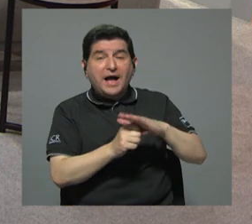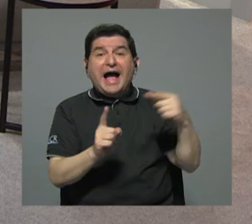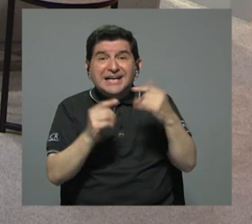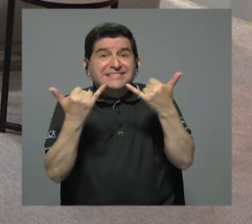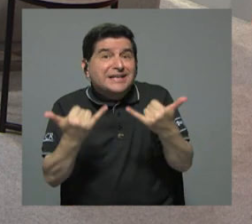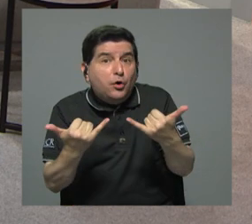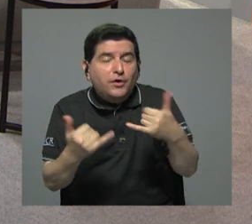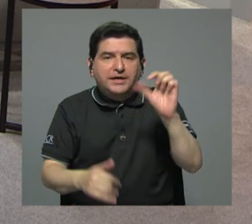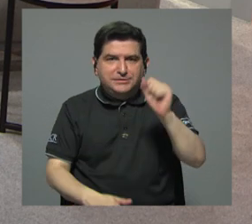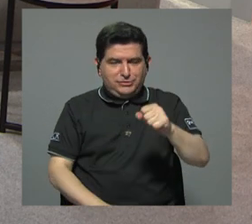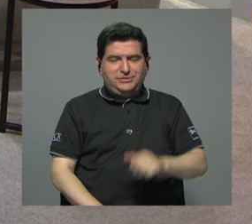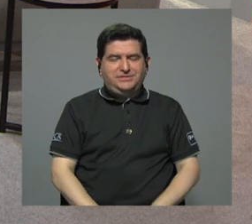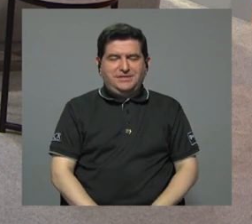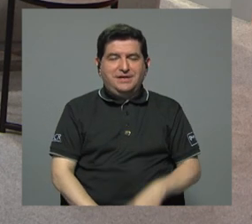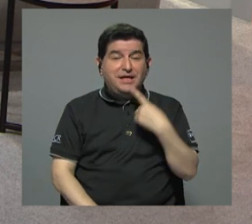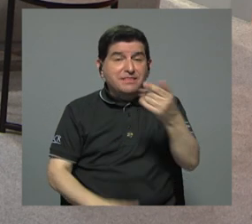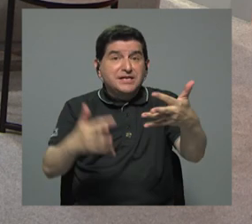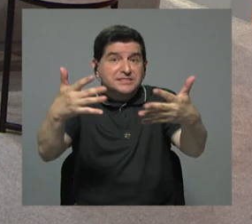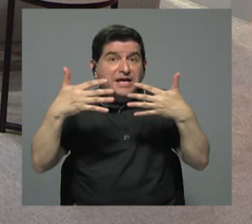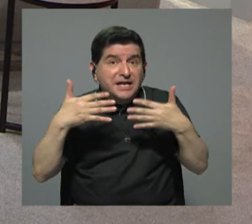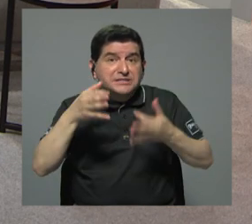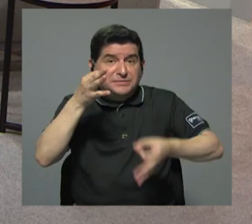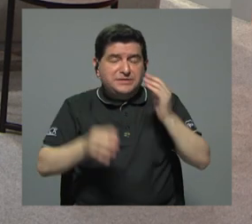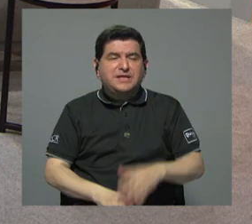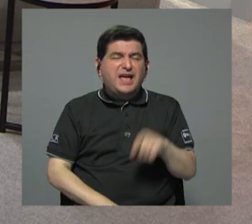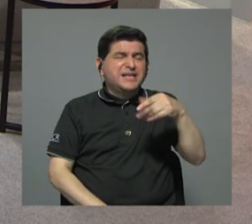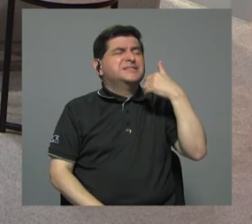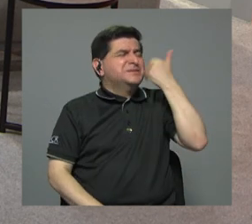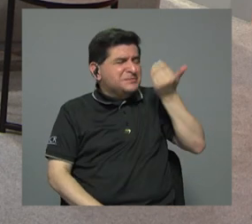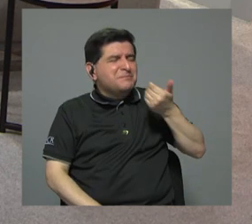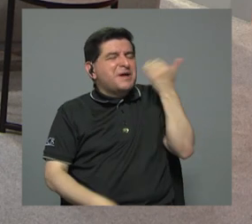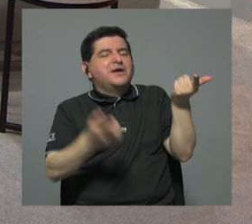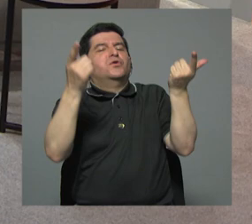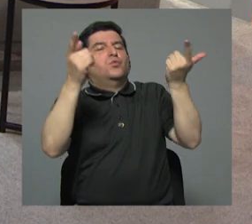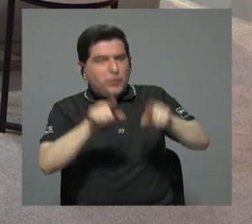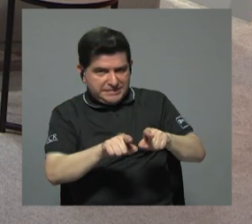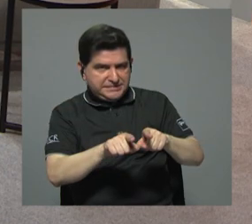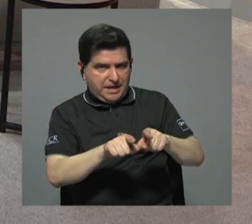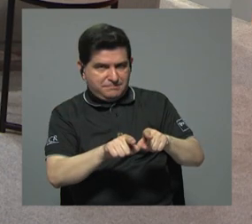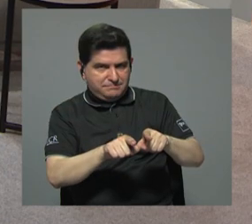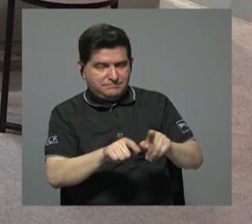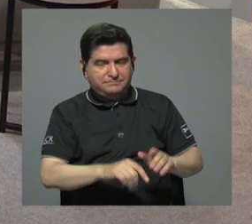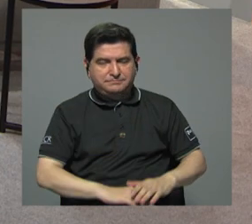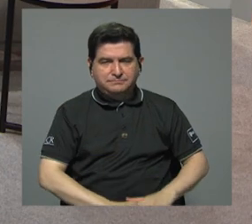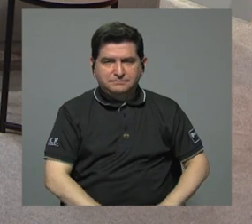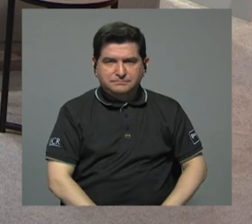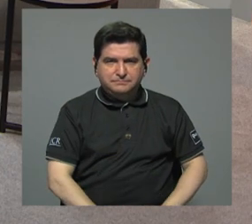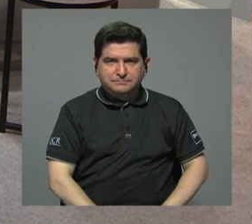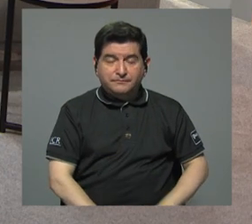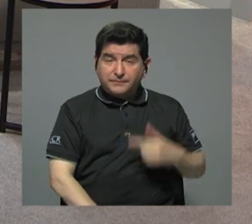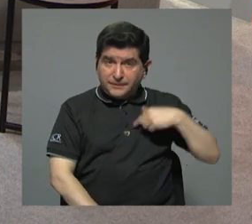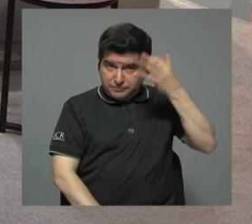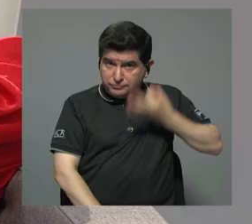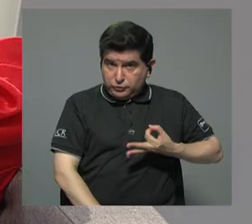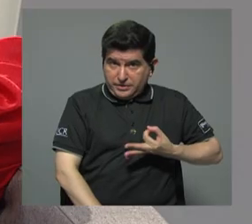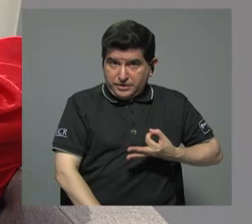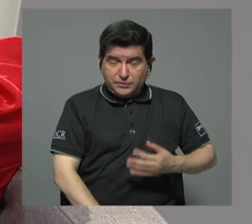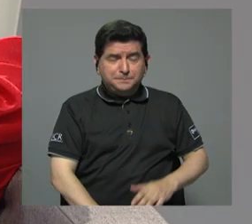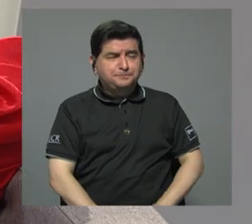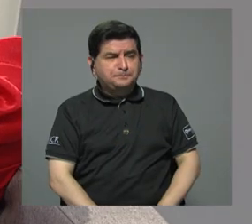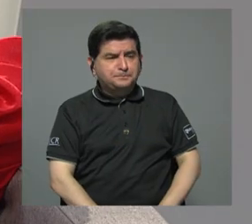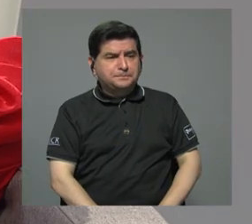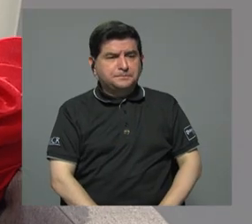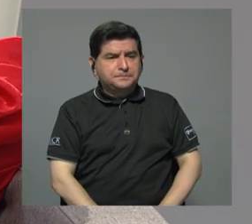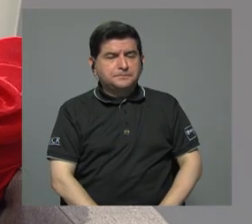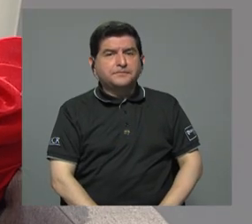sí sí es según el expediente es ver vergonzoso lo que está ocurriendo entonces me parece a mí que